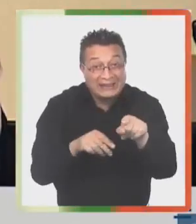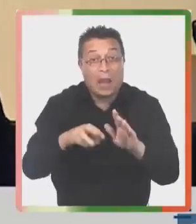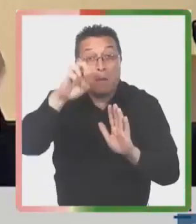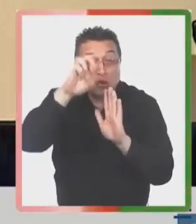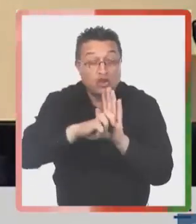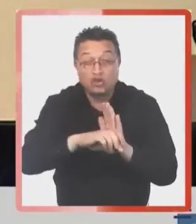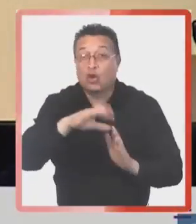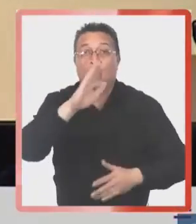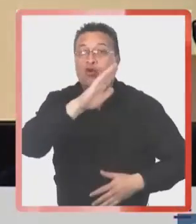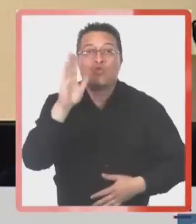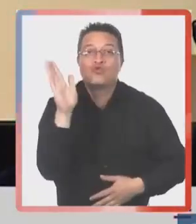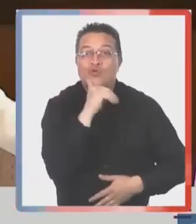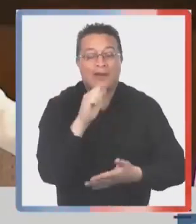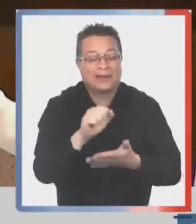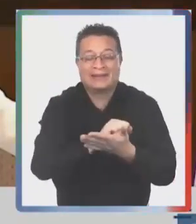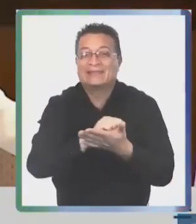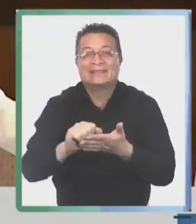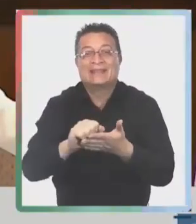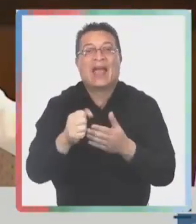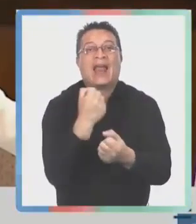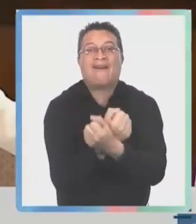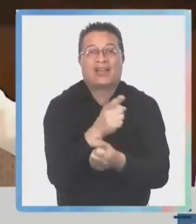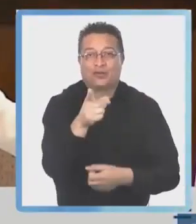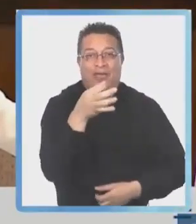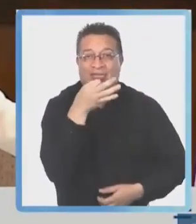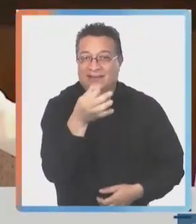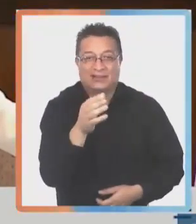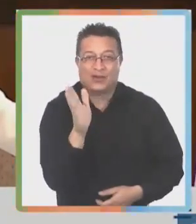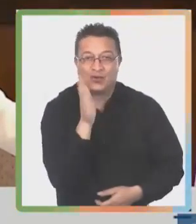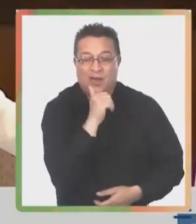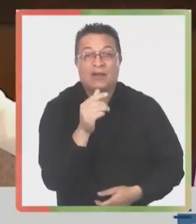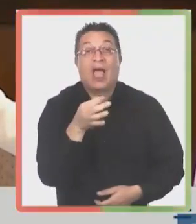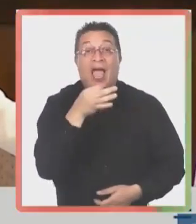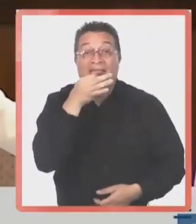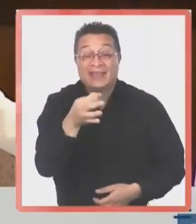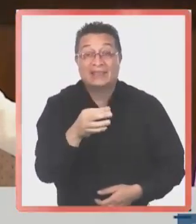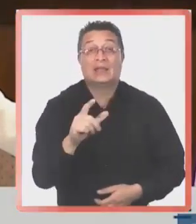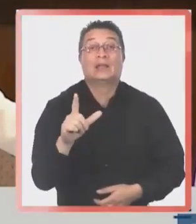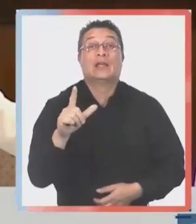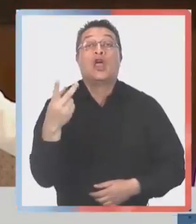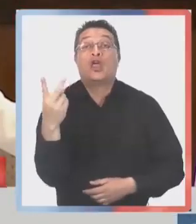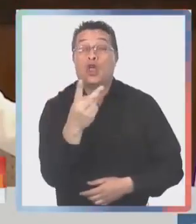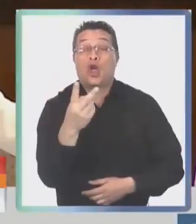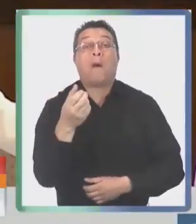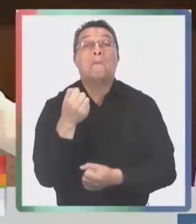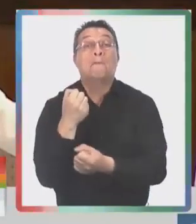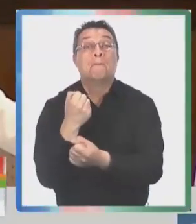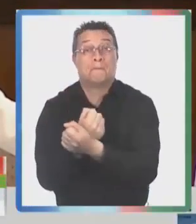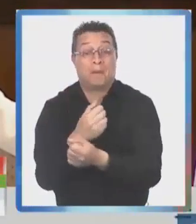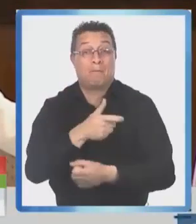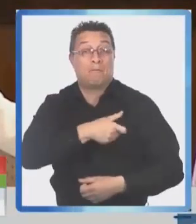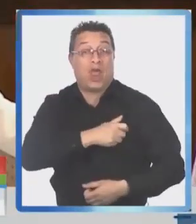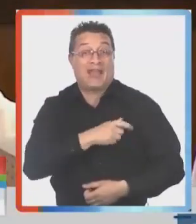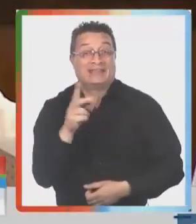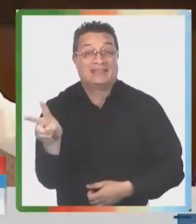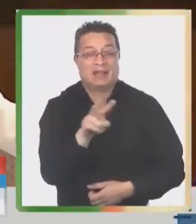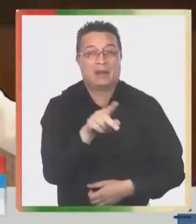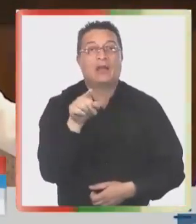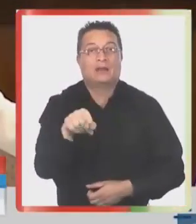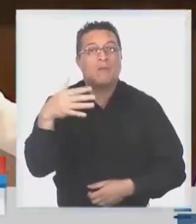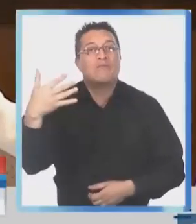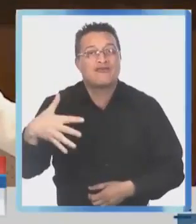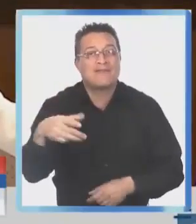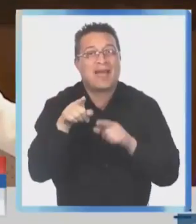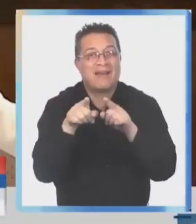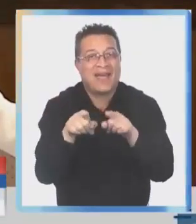impulse medidas que los protejan? Y en ese proyecto, en ninguna parte se eliminaba a carabineros, como usted dice. Se hablaba de las policías, de nuevo